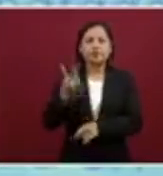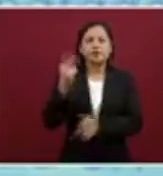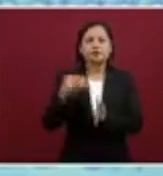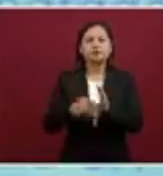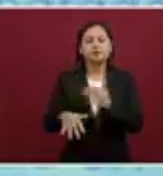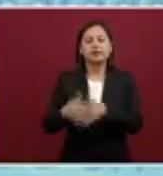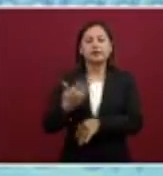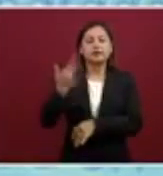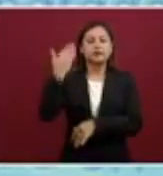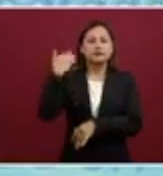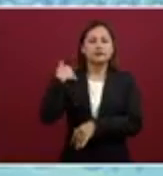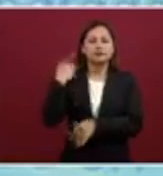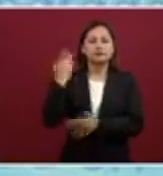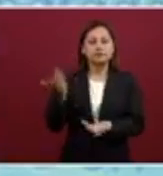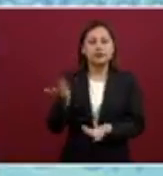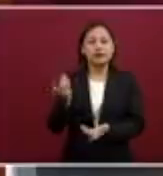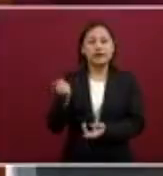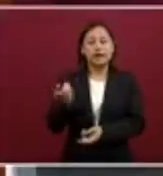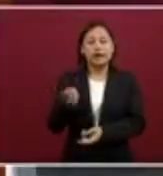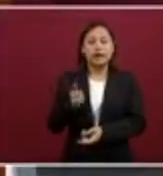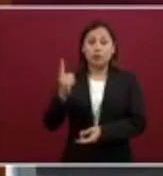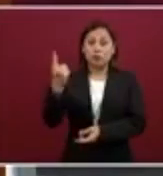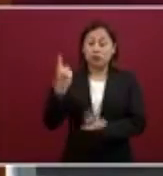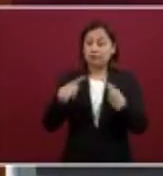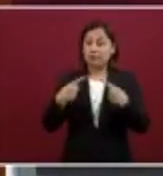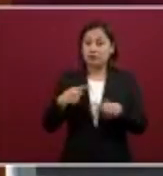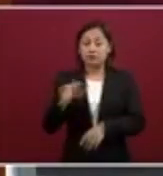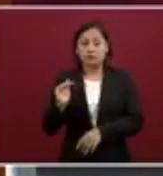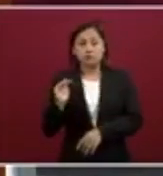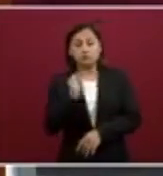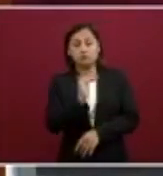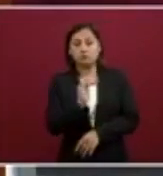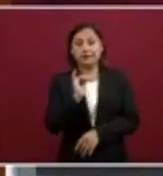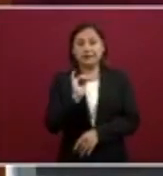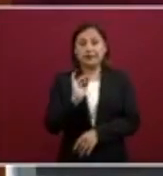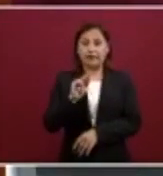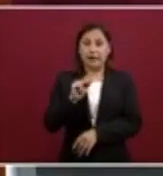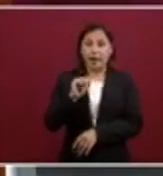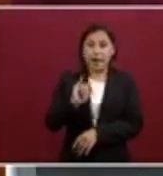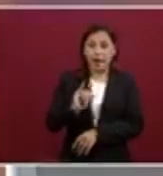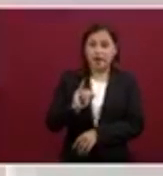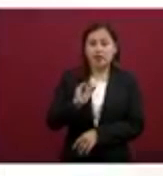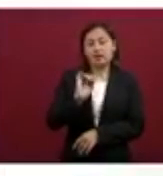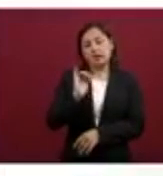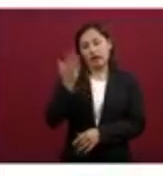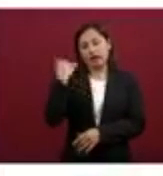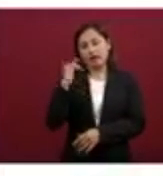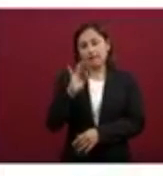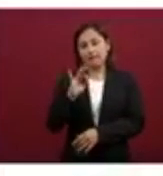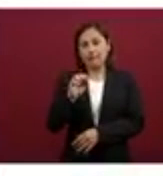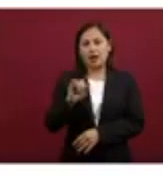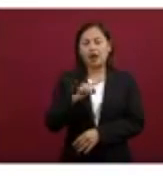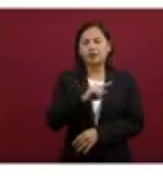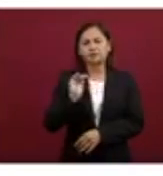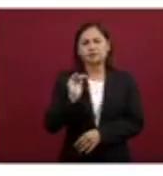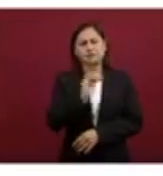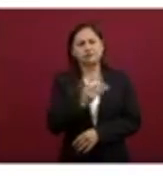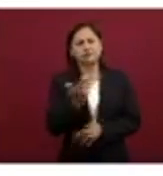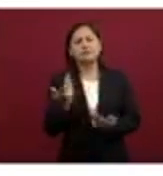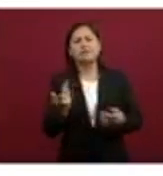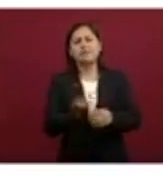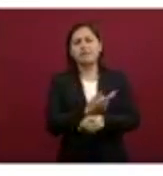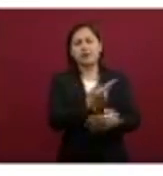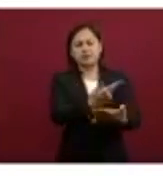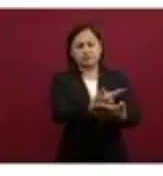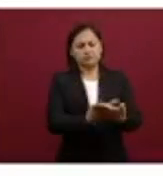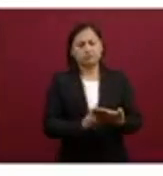particular solicitó al entonces IFAI o INAI que el SAT informara sobre los beneficiarios de las condonaciones